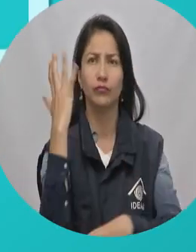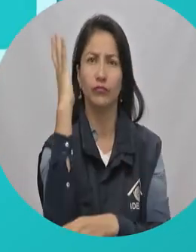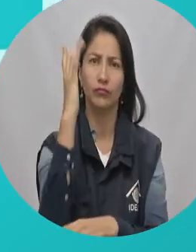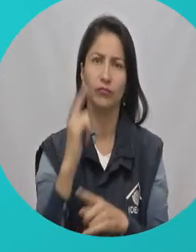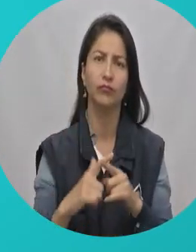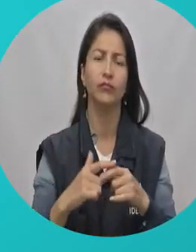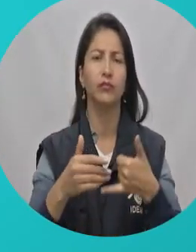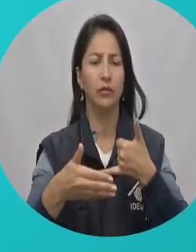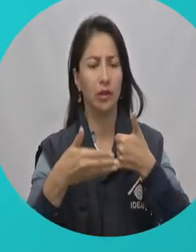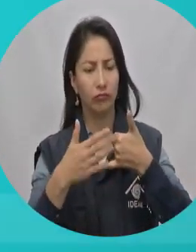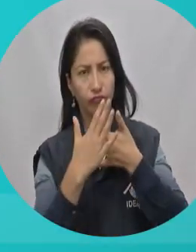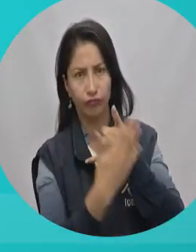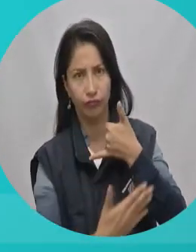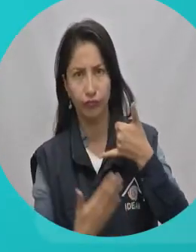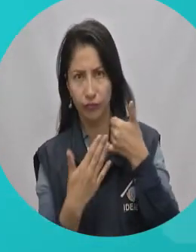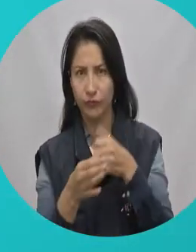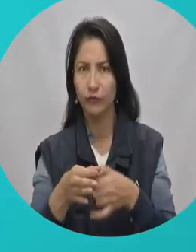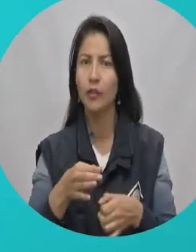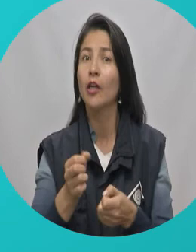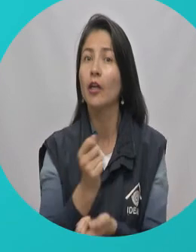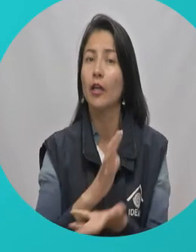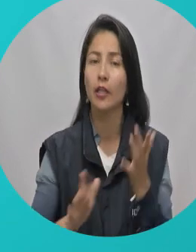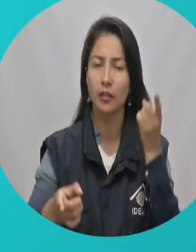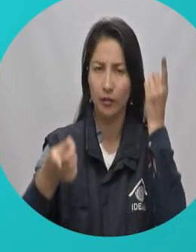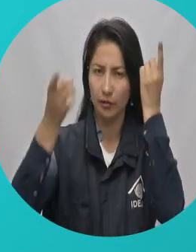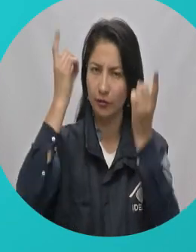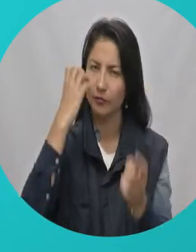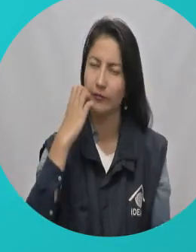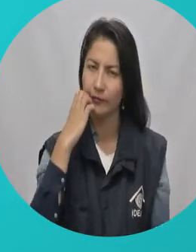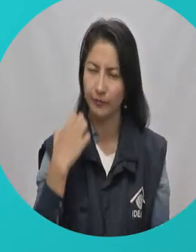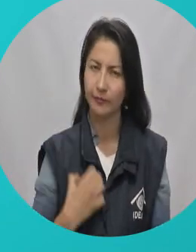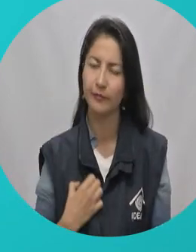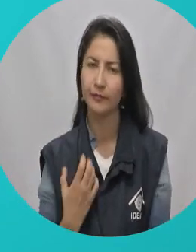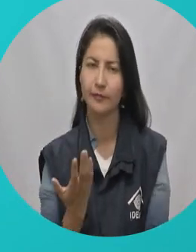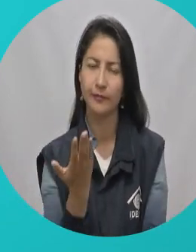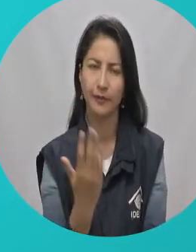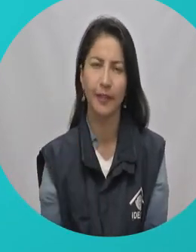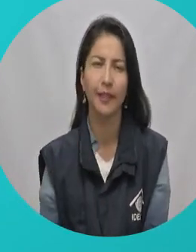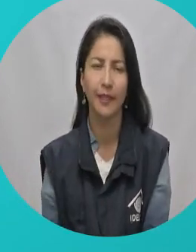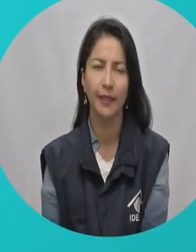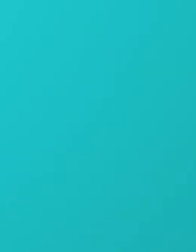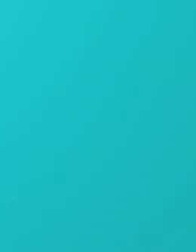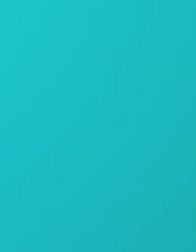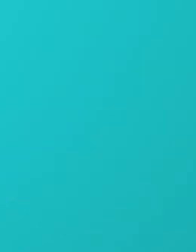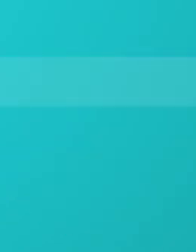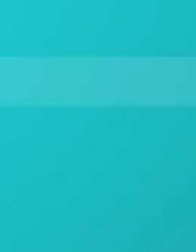pronósticos y alertas a nivel municipal. Disponible gratis para iOS y Android.